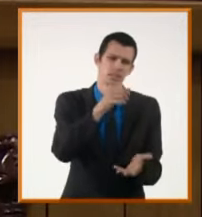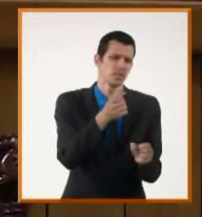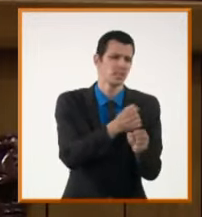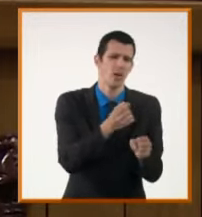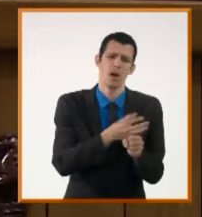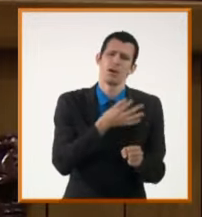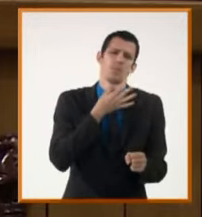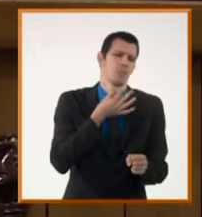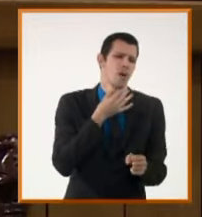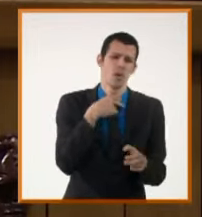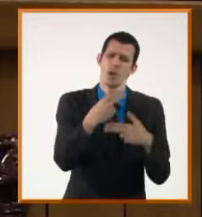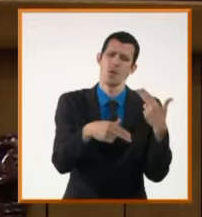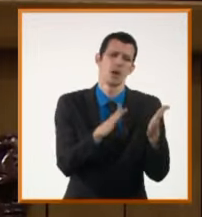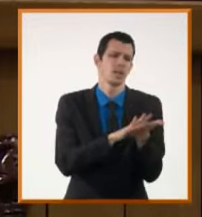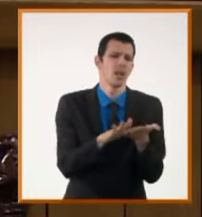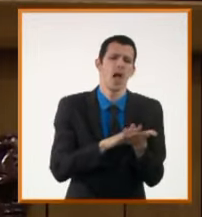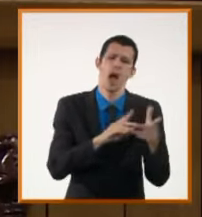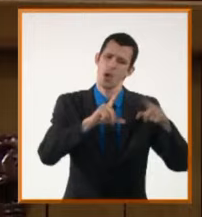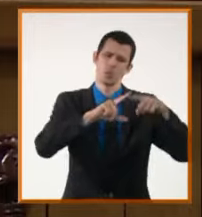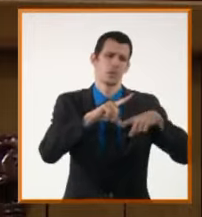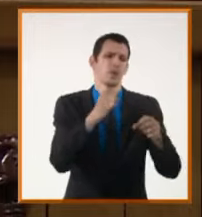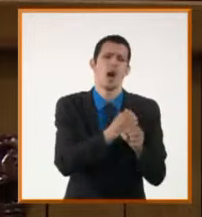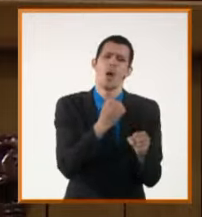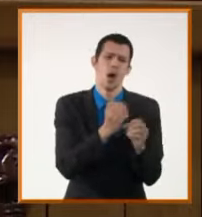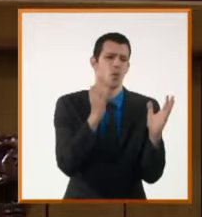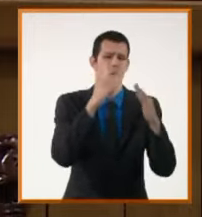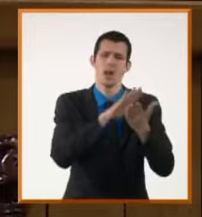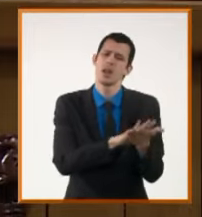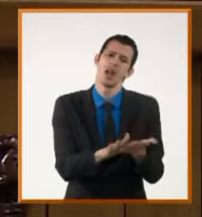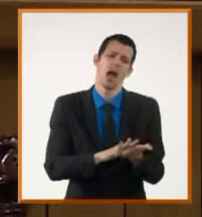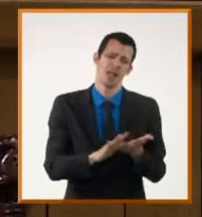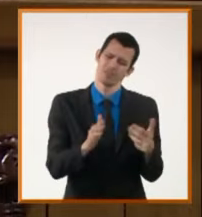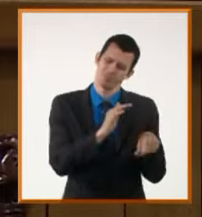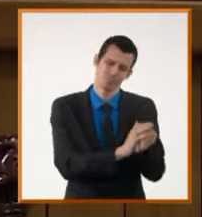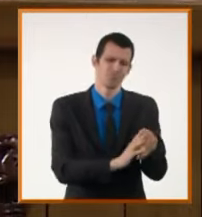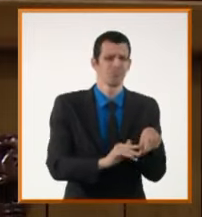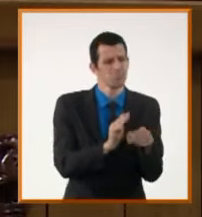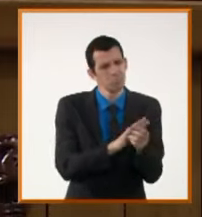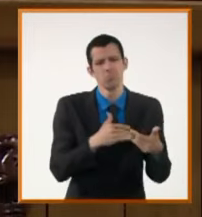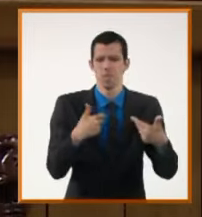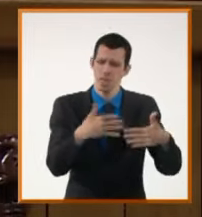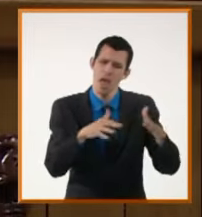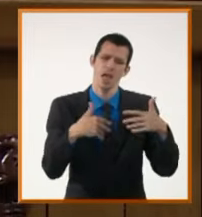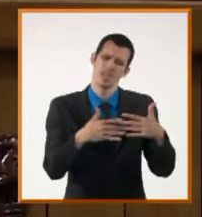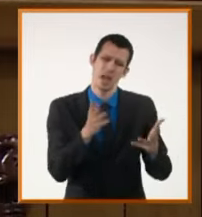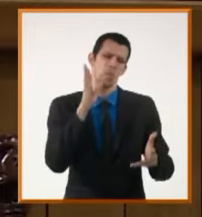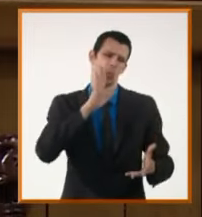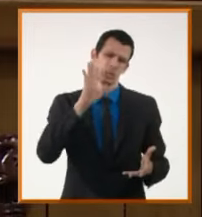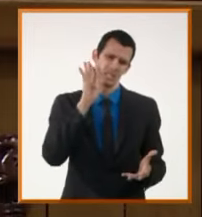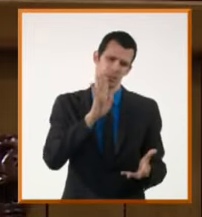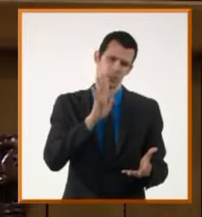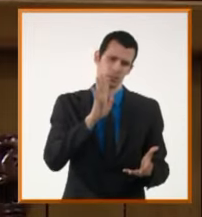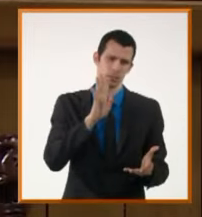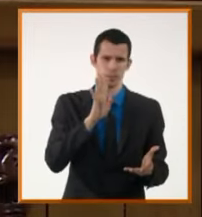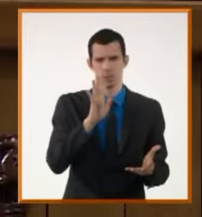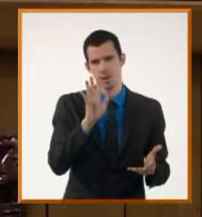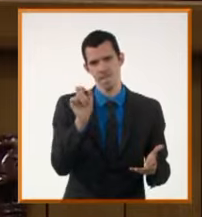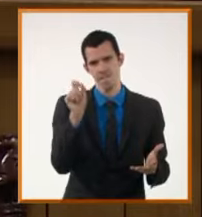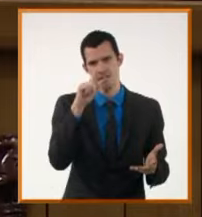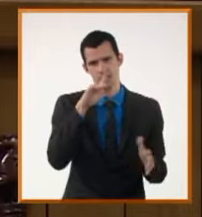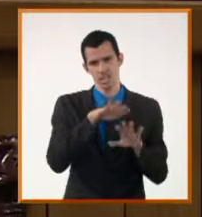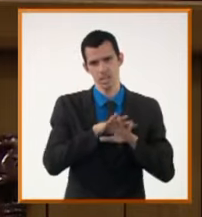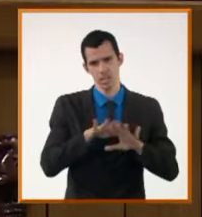nuevos empleos, porque hay muchos lugares que no hay empleo. Hemos estado, yo, el presidente, nosotros,